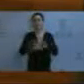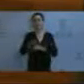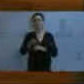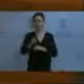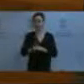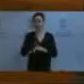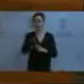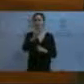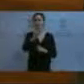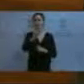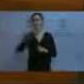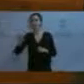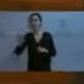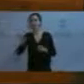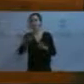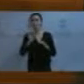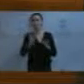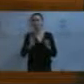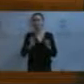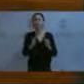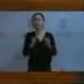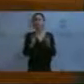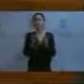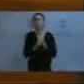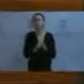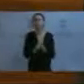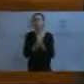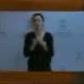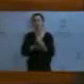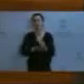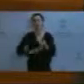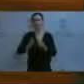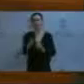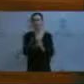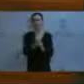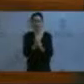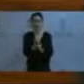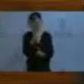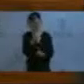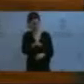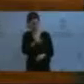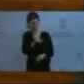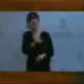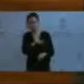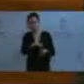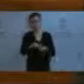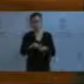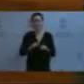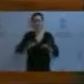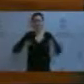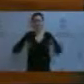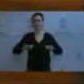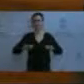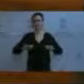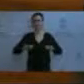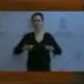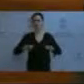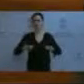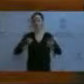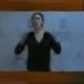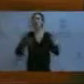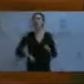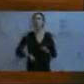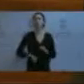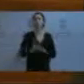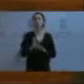1.500 participan en los programas de acompañamiento de la búsqueda de empleo. Si se refiere a este tipo de iniciativas, las vamos a